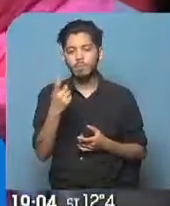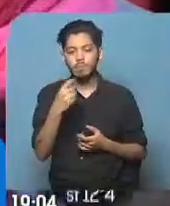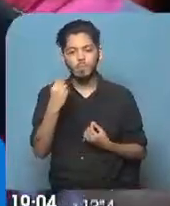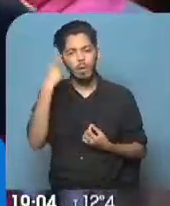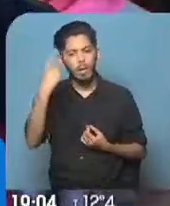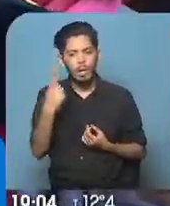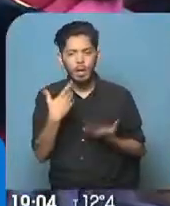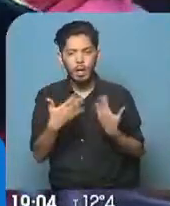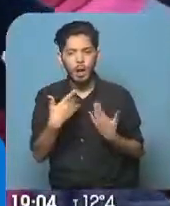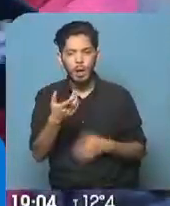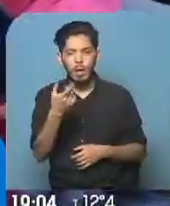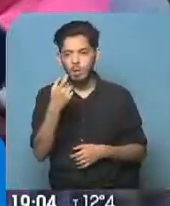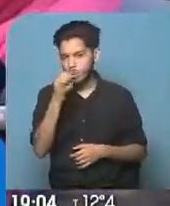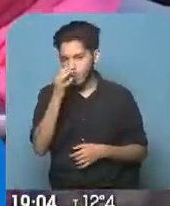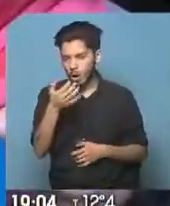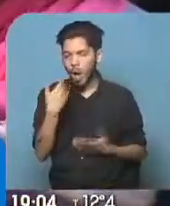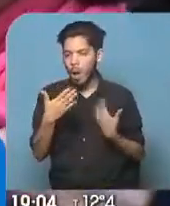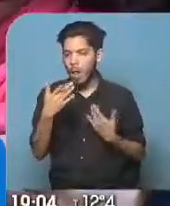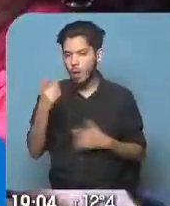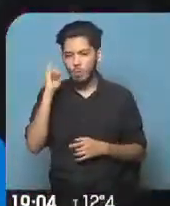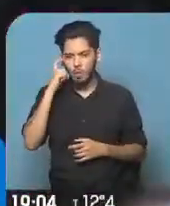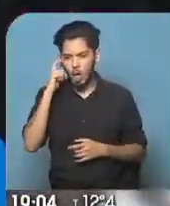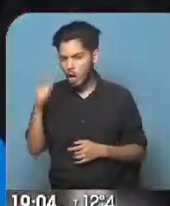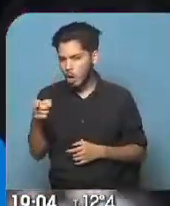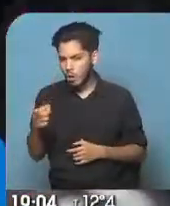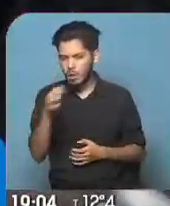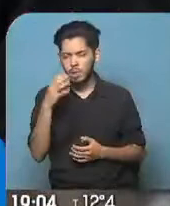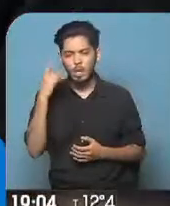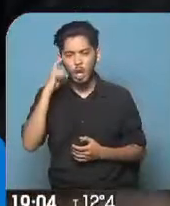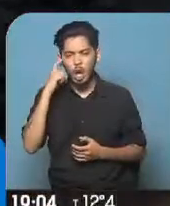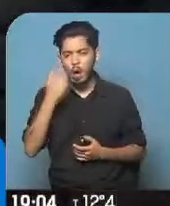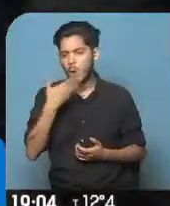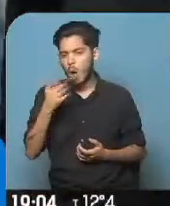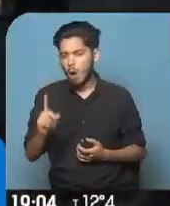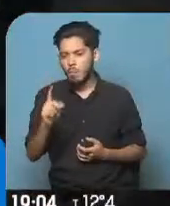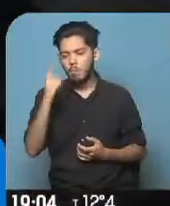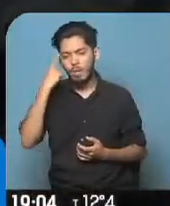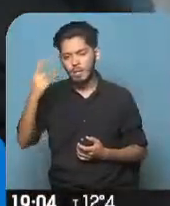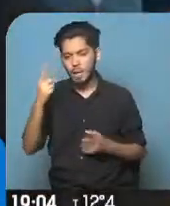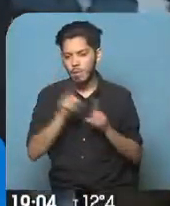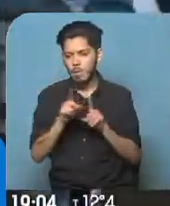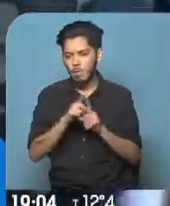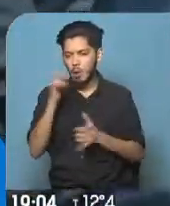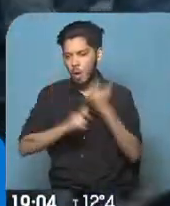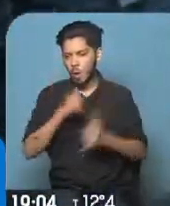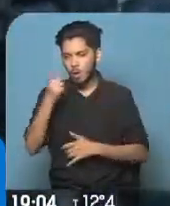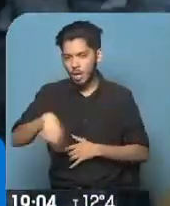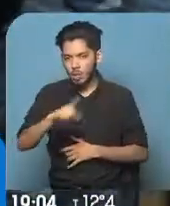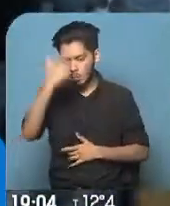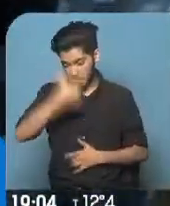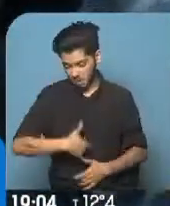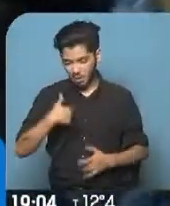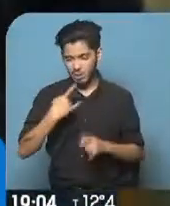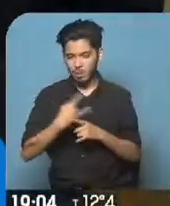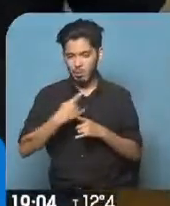haber hablado nunca porque es un psicópata y los psicópatas no hablan porque se creen lo que se creen no se contra esa personalidad y se la